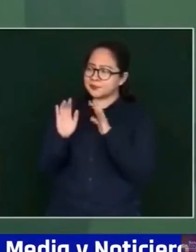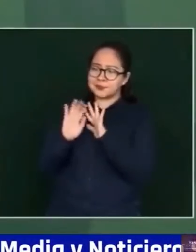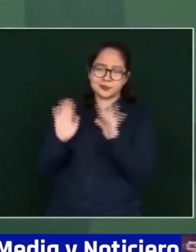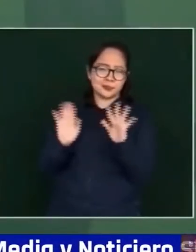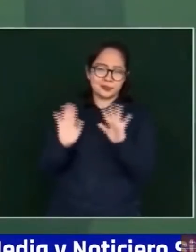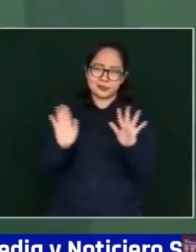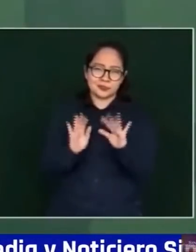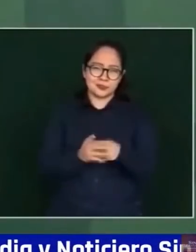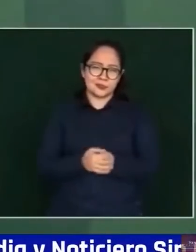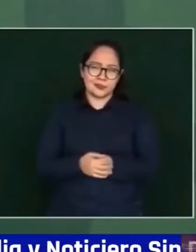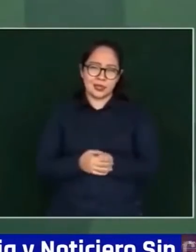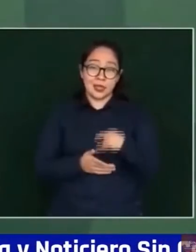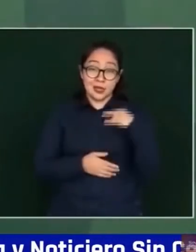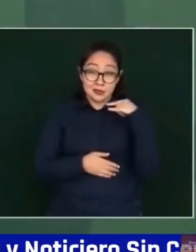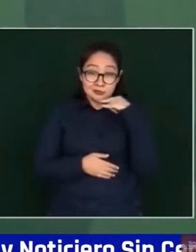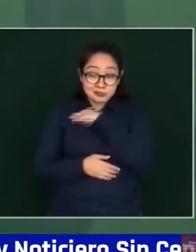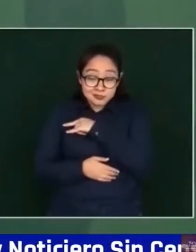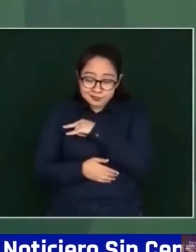con hipocresía.